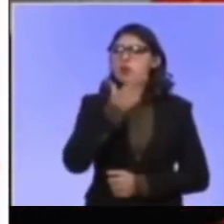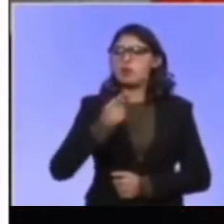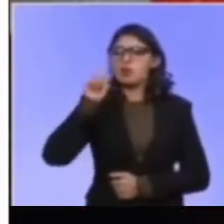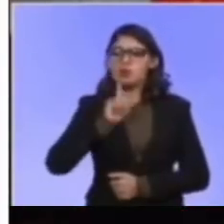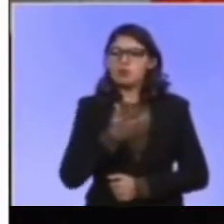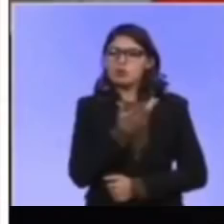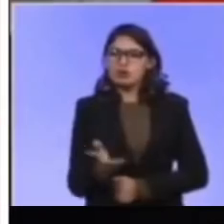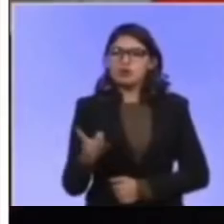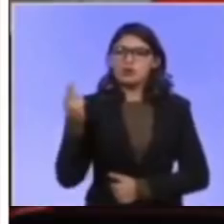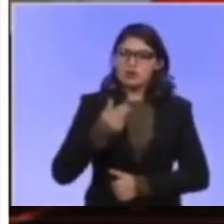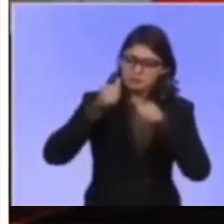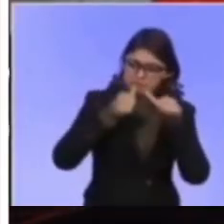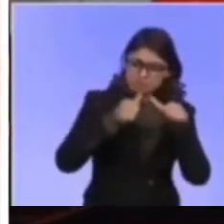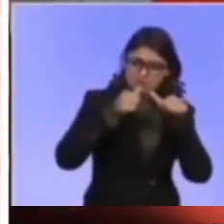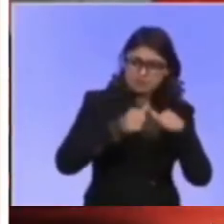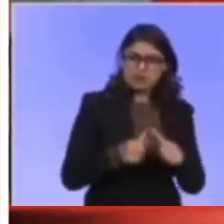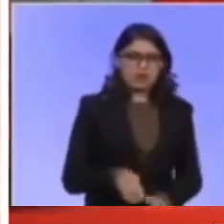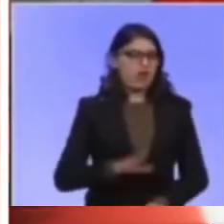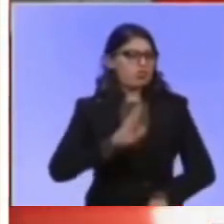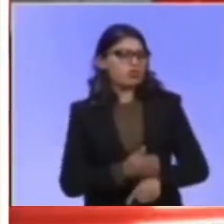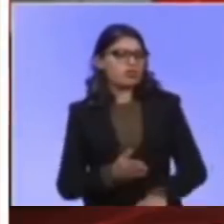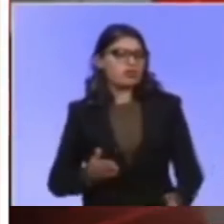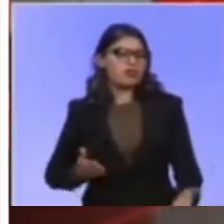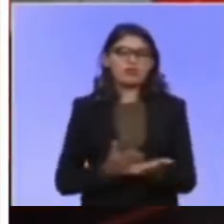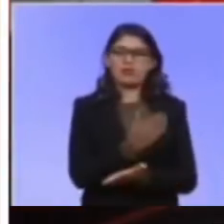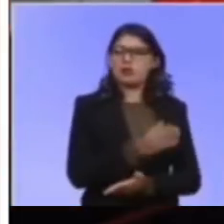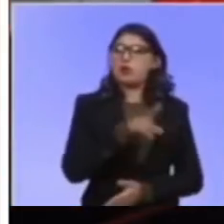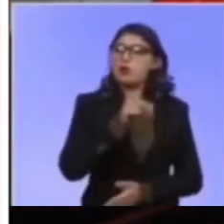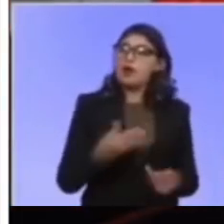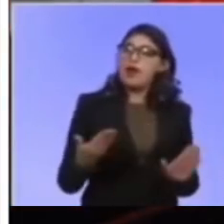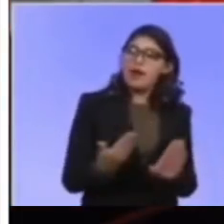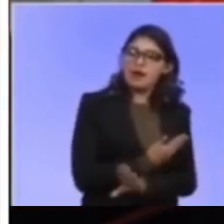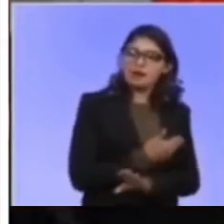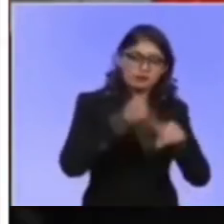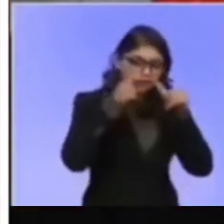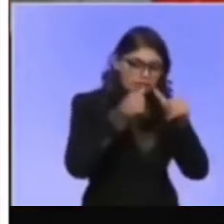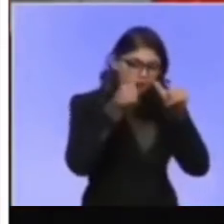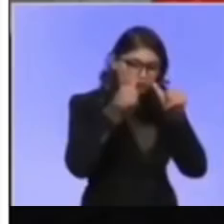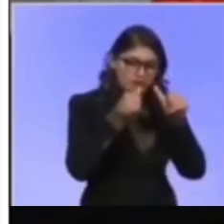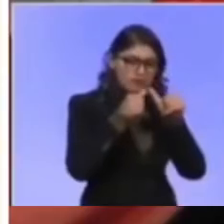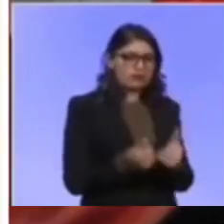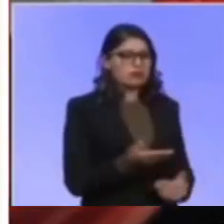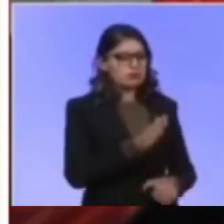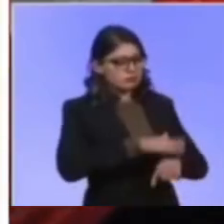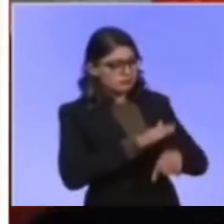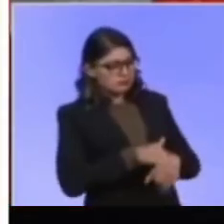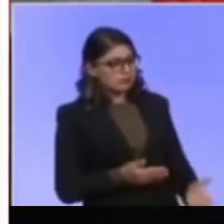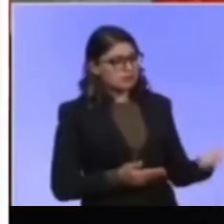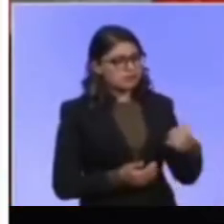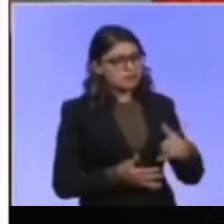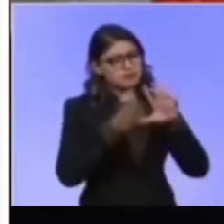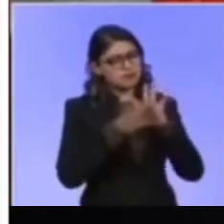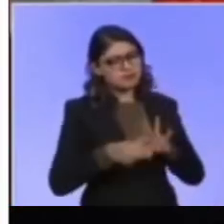traidores a la democracia quedaron exhibidos como dos jugadores más del pri